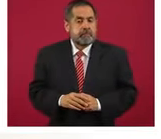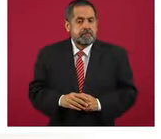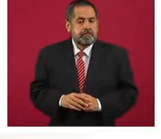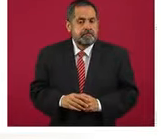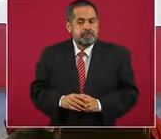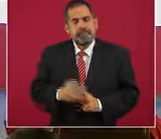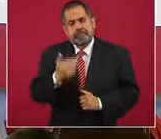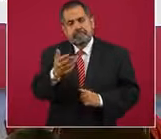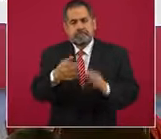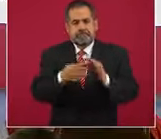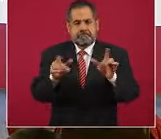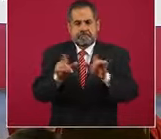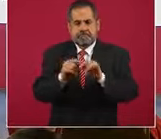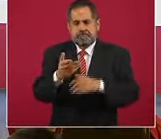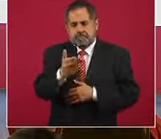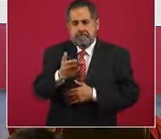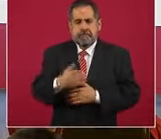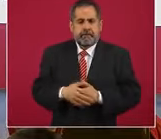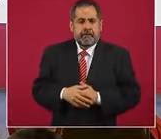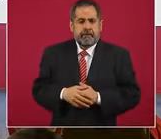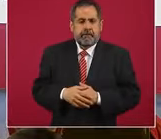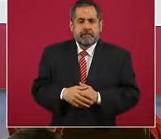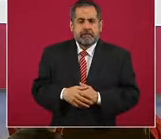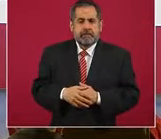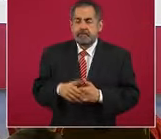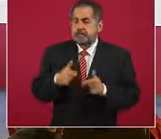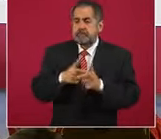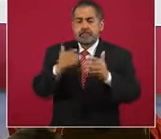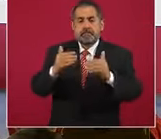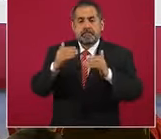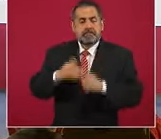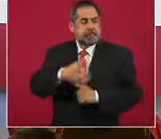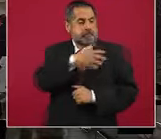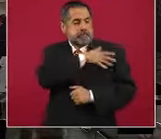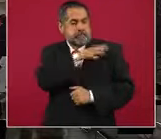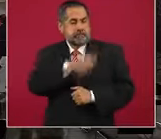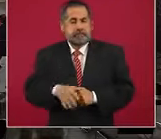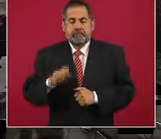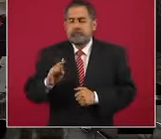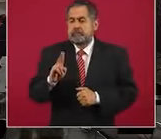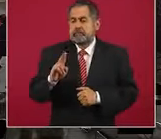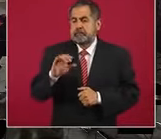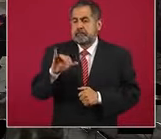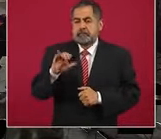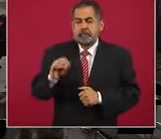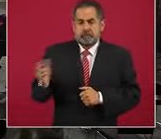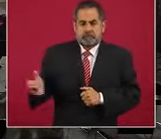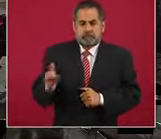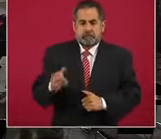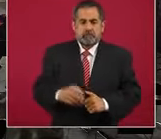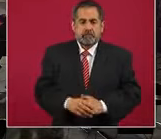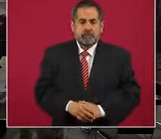Sería todo por parte nuestra y seguiría el general Luis Rodríguez Bucio.